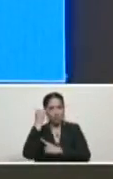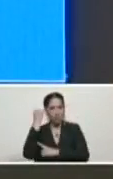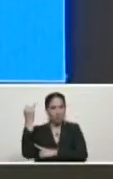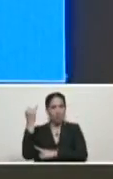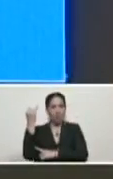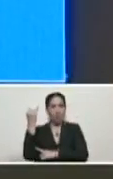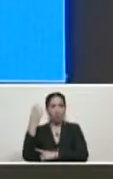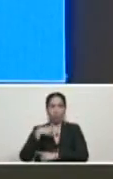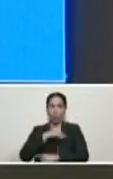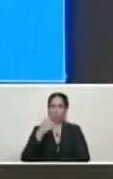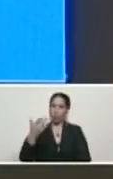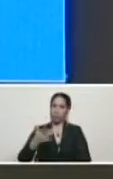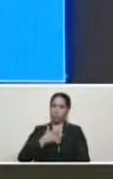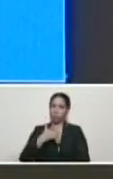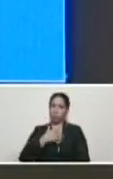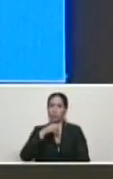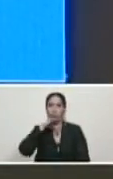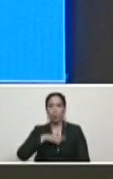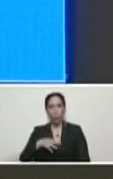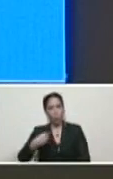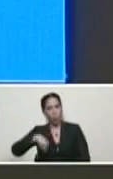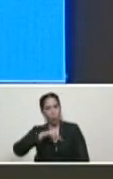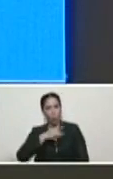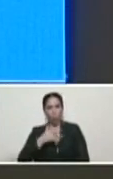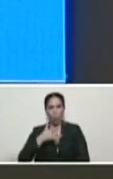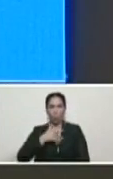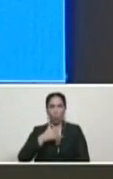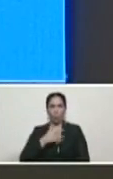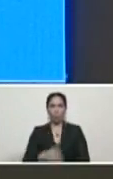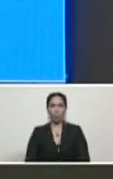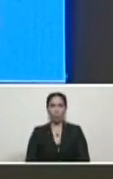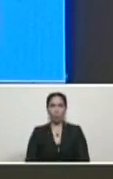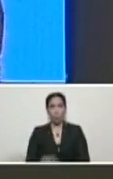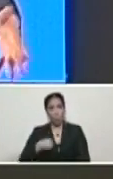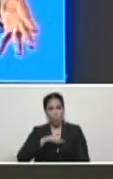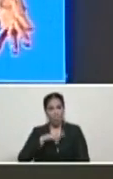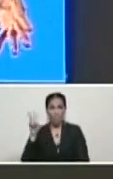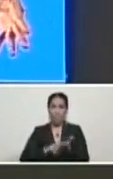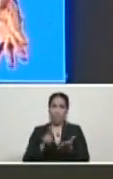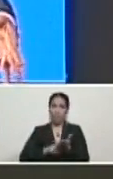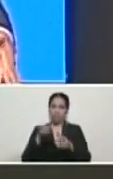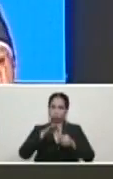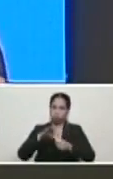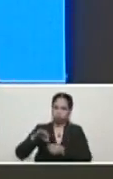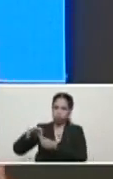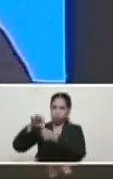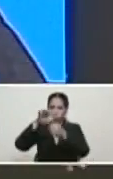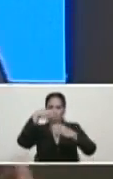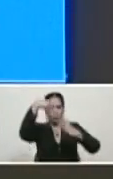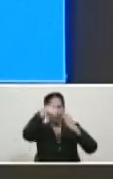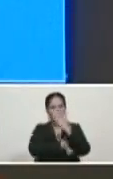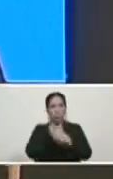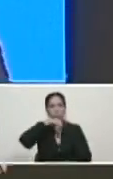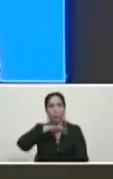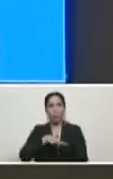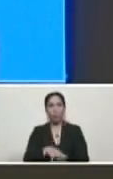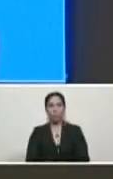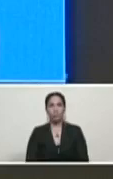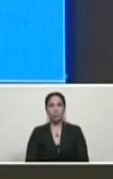moral, en nuestra historia. Somos una verdad con raíces profundas en la historia.